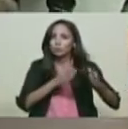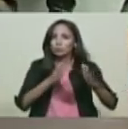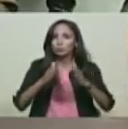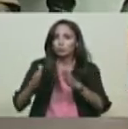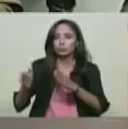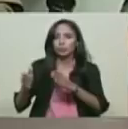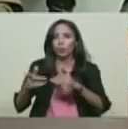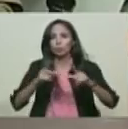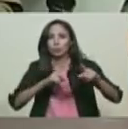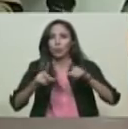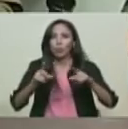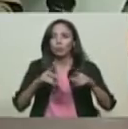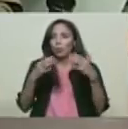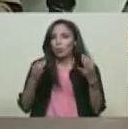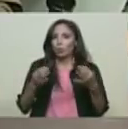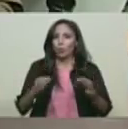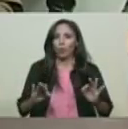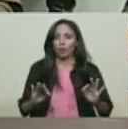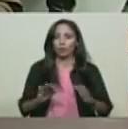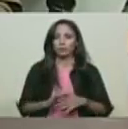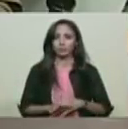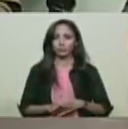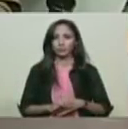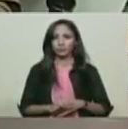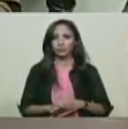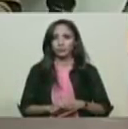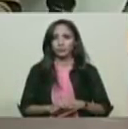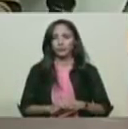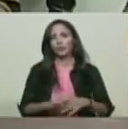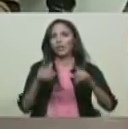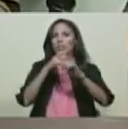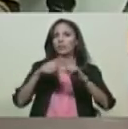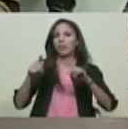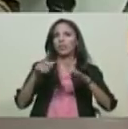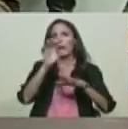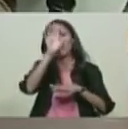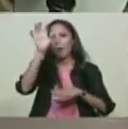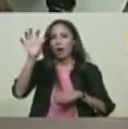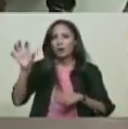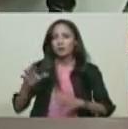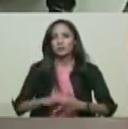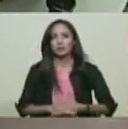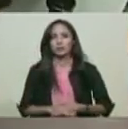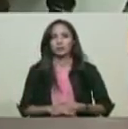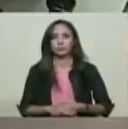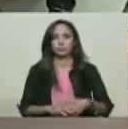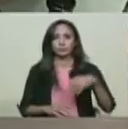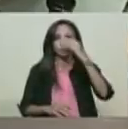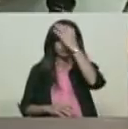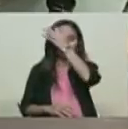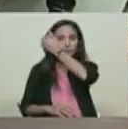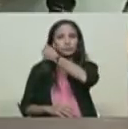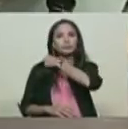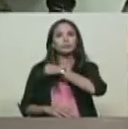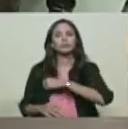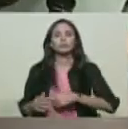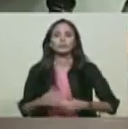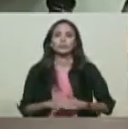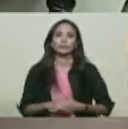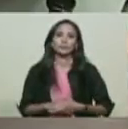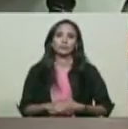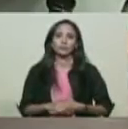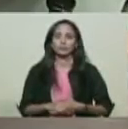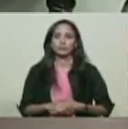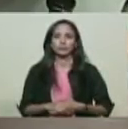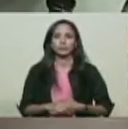colonial por parte del Reino de los Países Bajos, de Holanda, como saben todos. Están